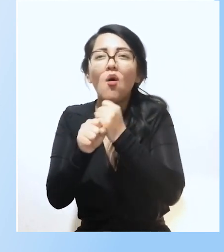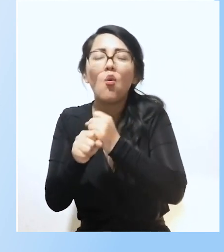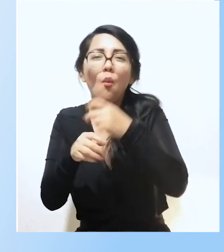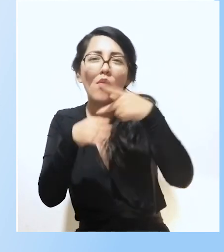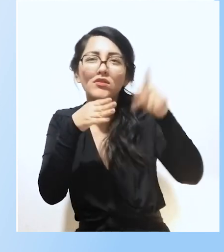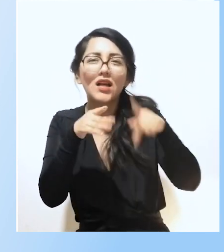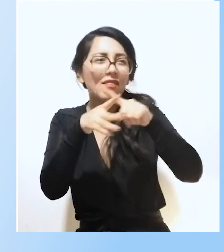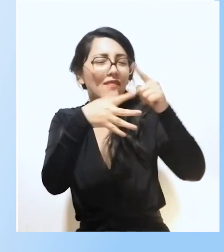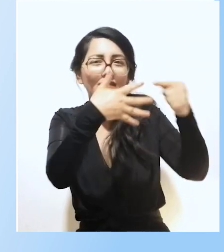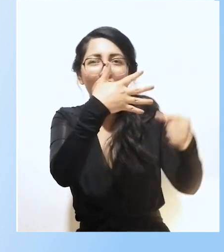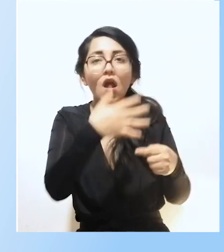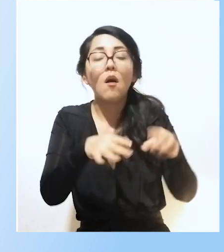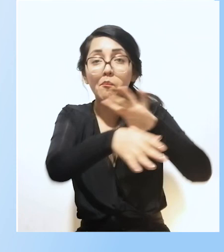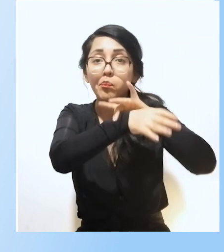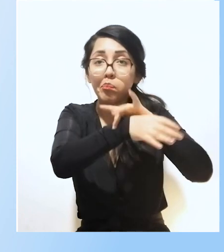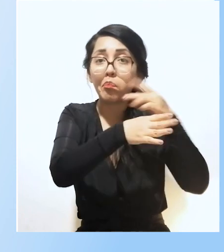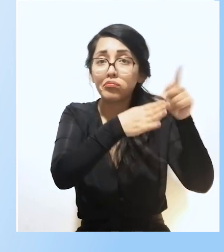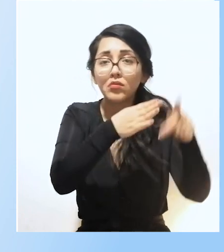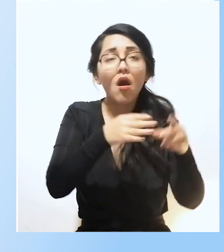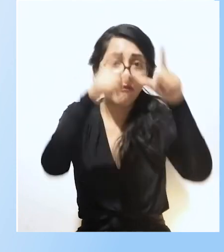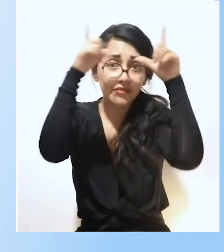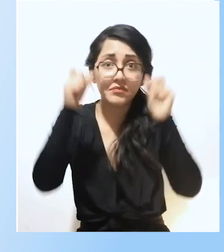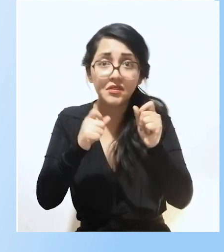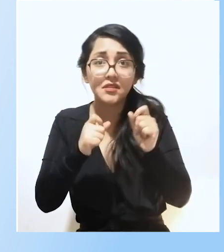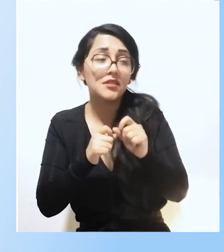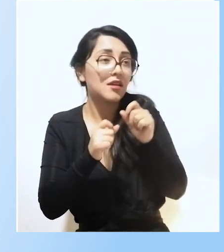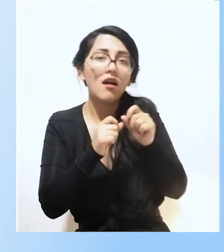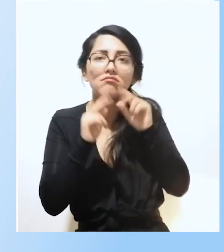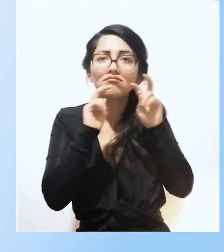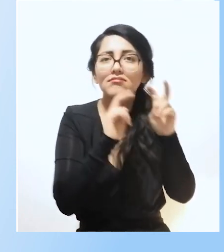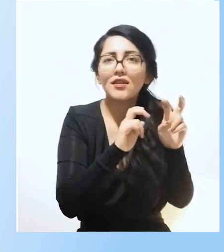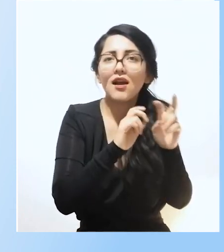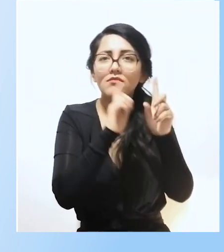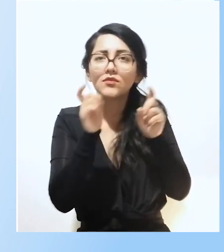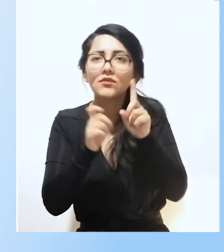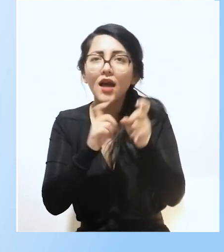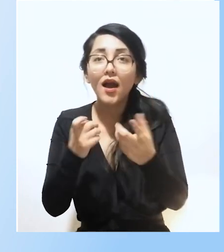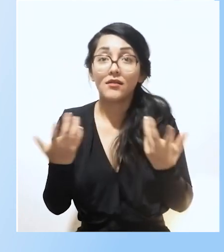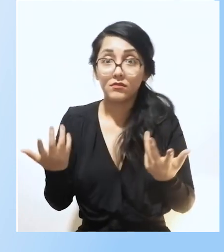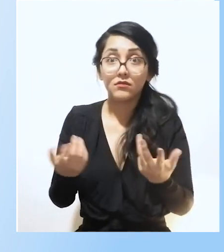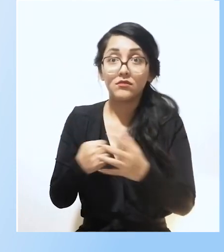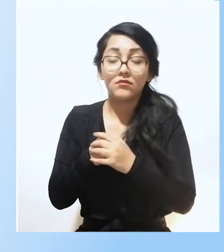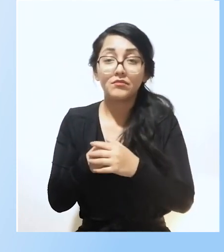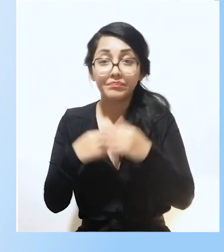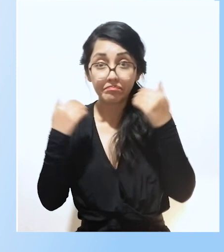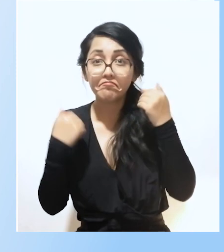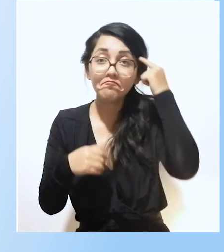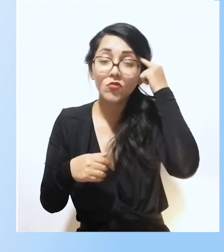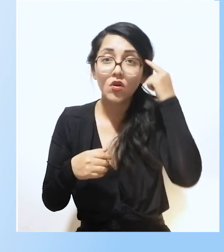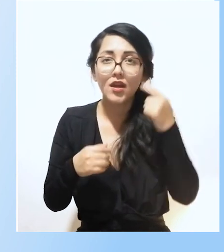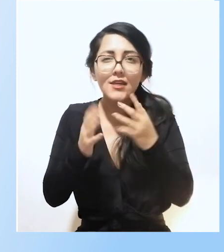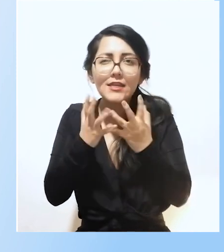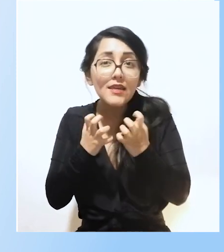propios profesionales de la medicina, de enfermería. Bueno, yo creo que si tenemos inquietud en formarnos